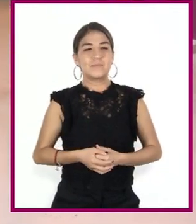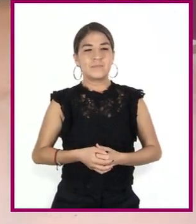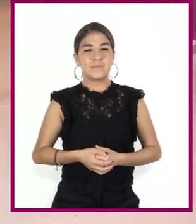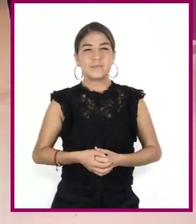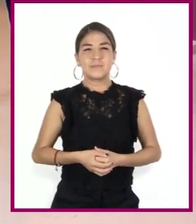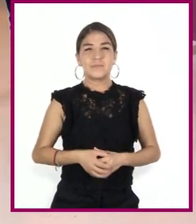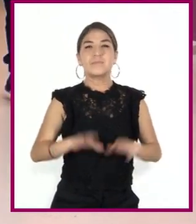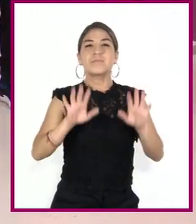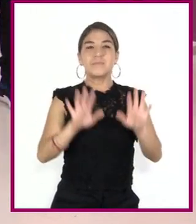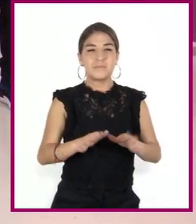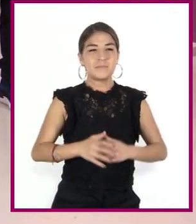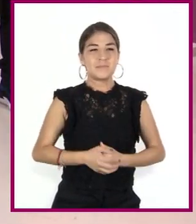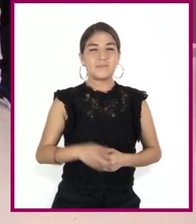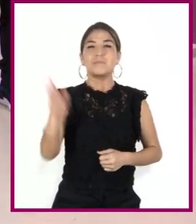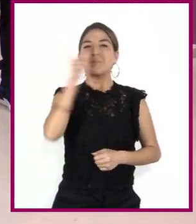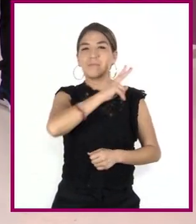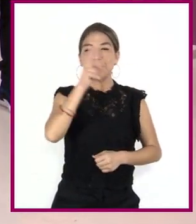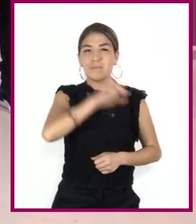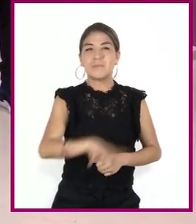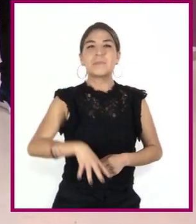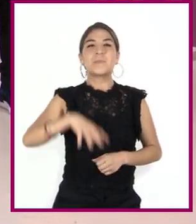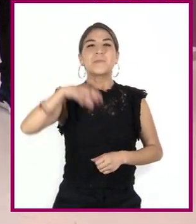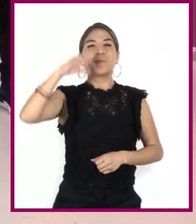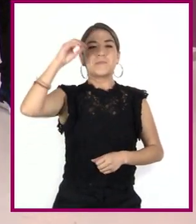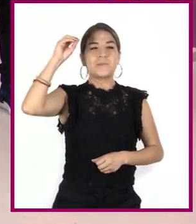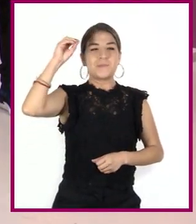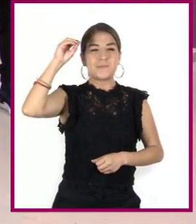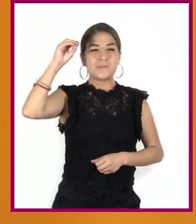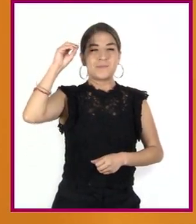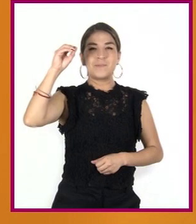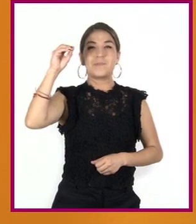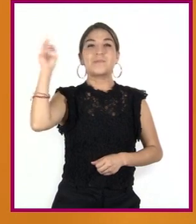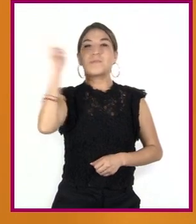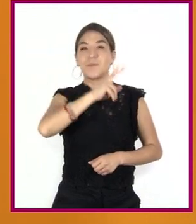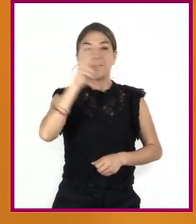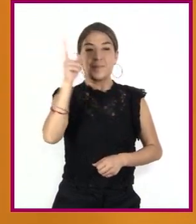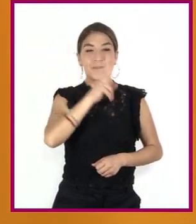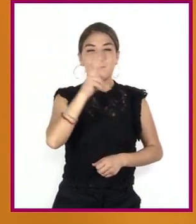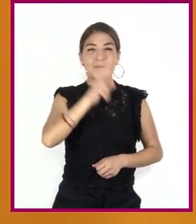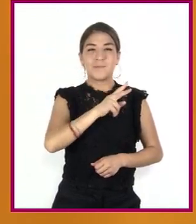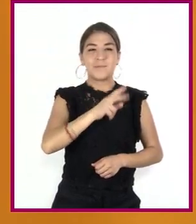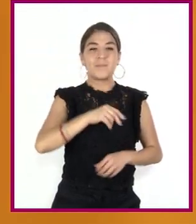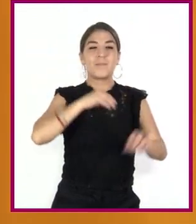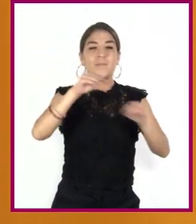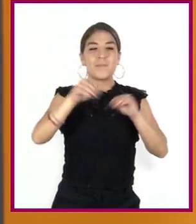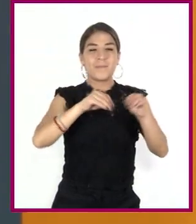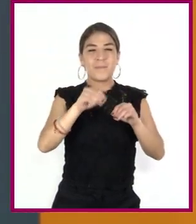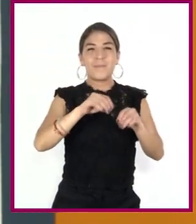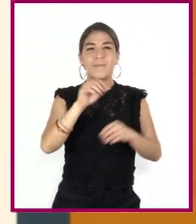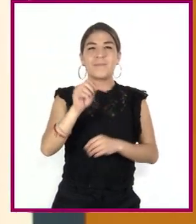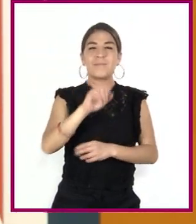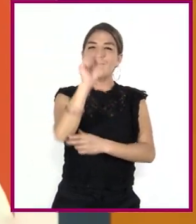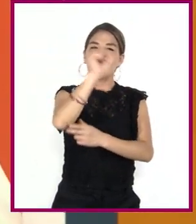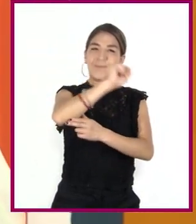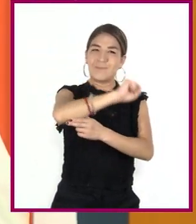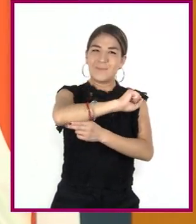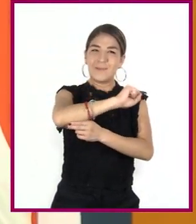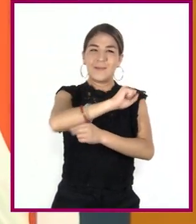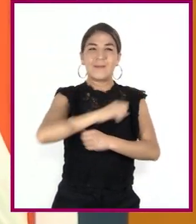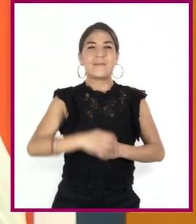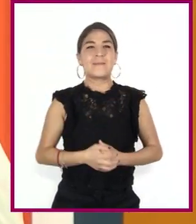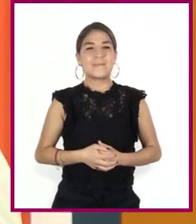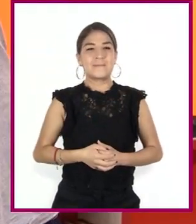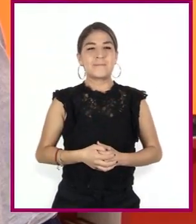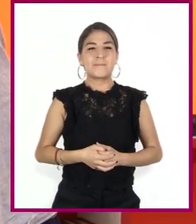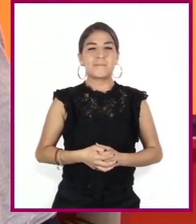Y realizamos respiración, inhala. Y en la exhalación nos vamos a ir hacia un lado.